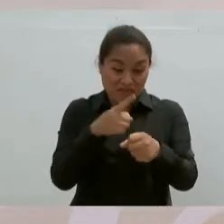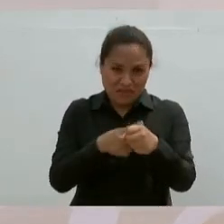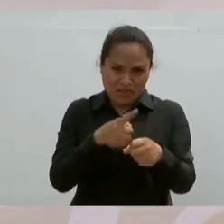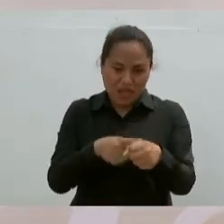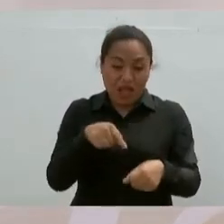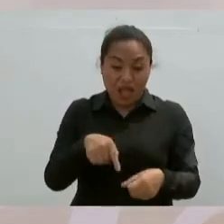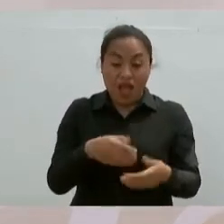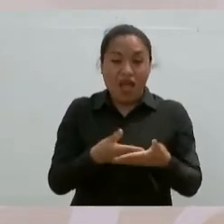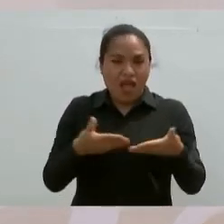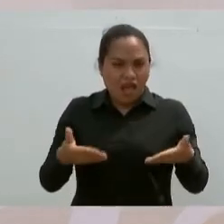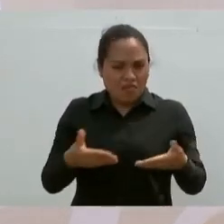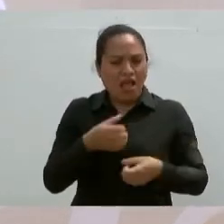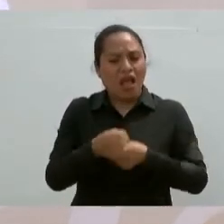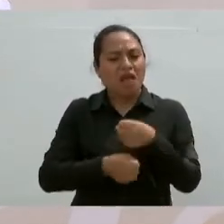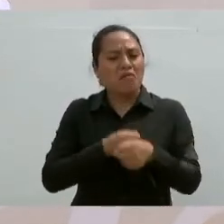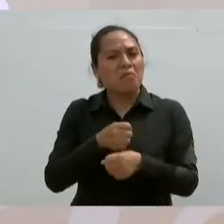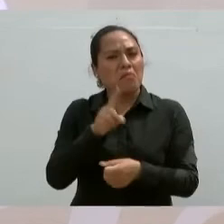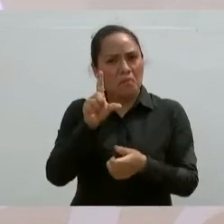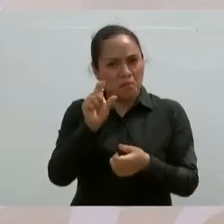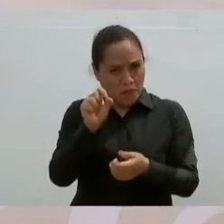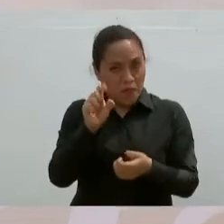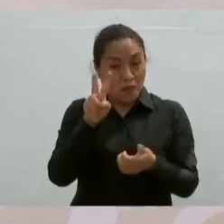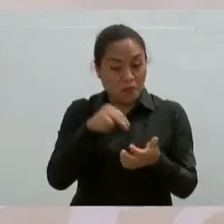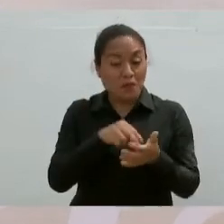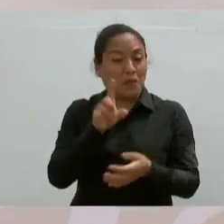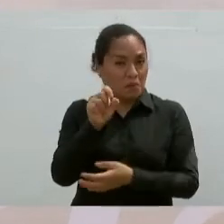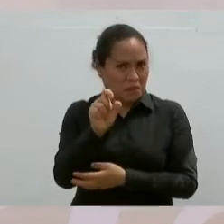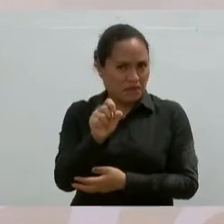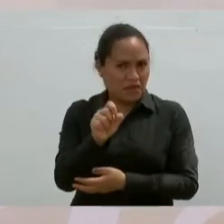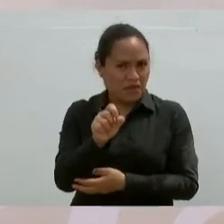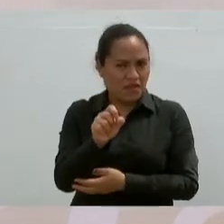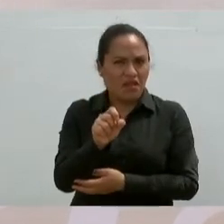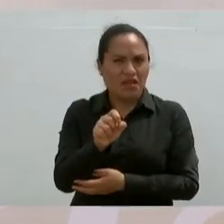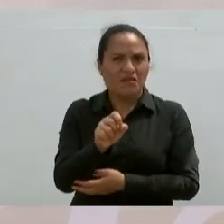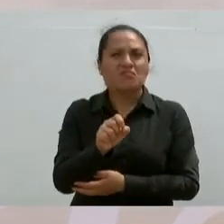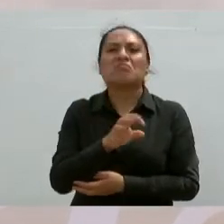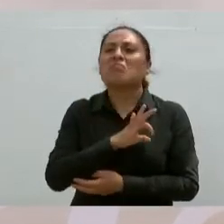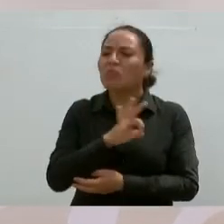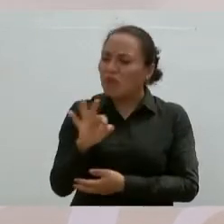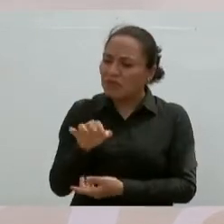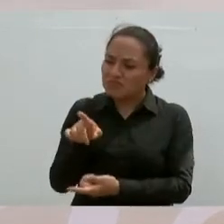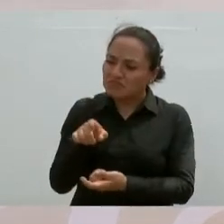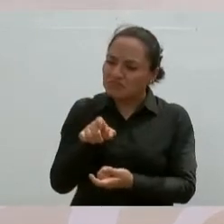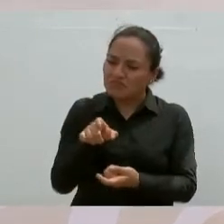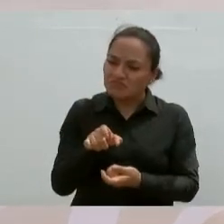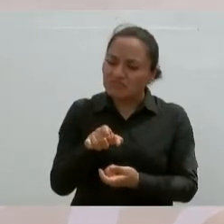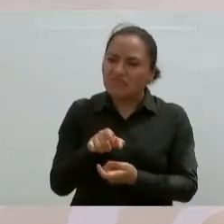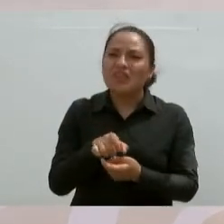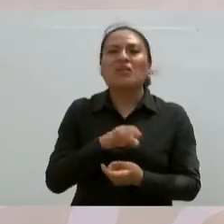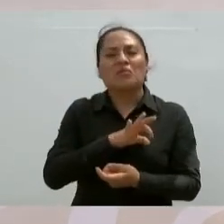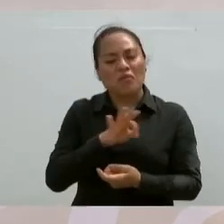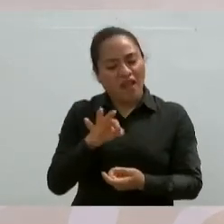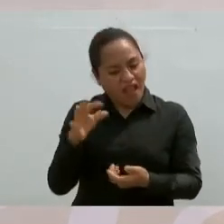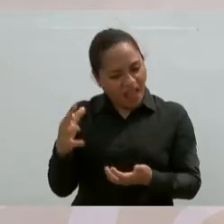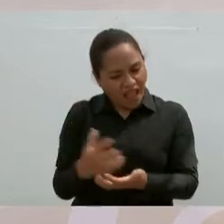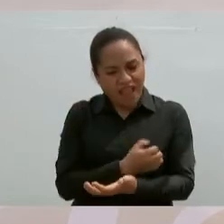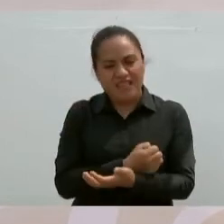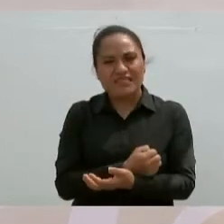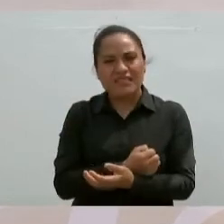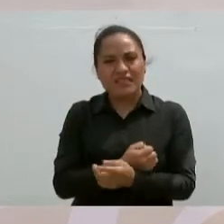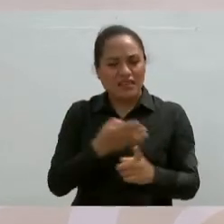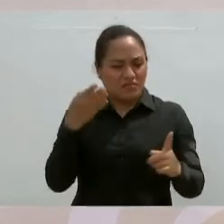este año se va a obtener un récord